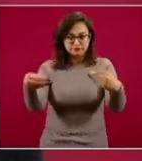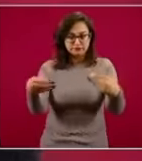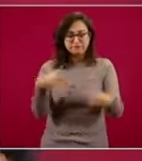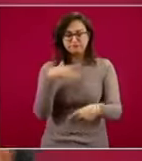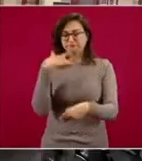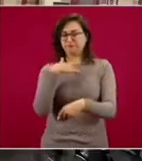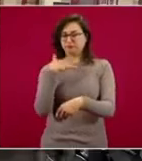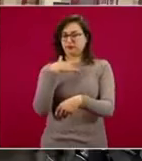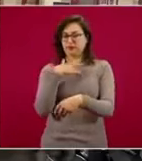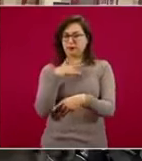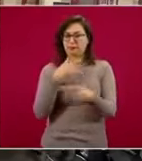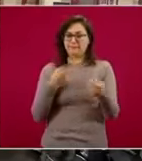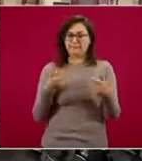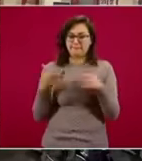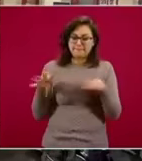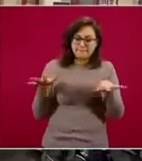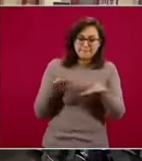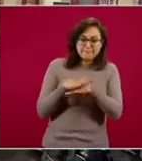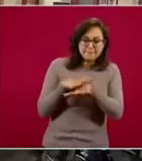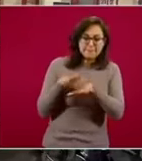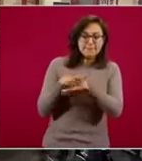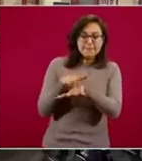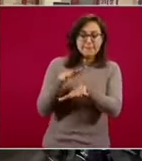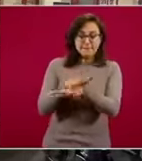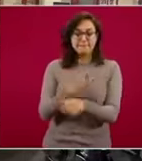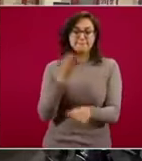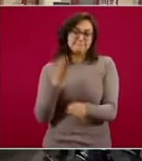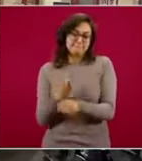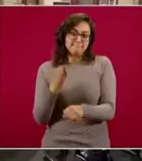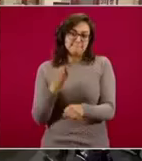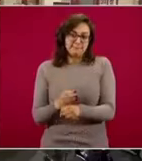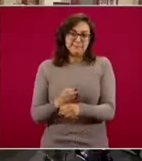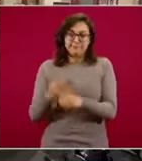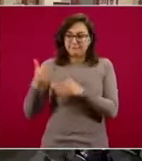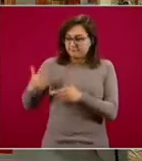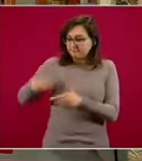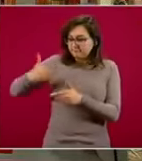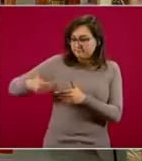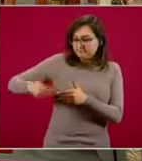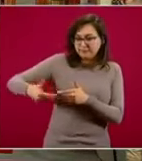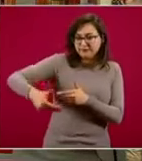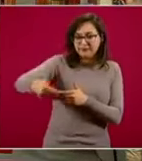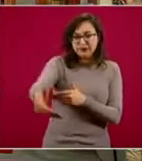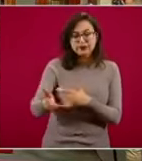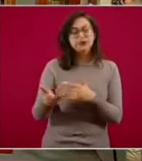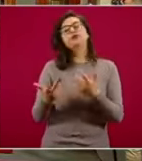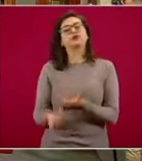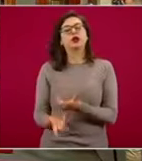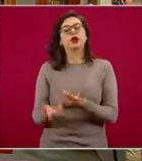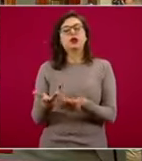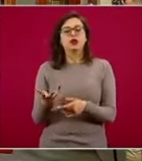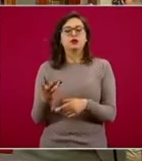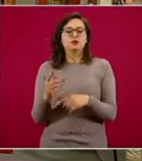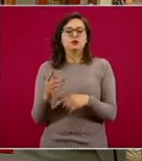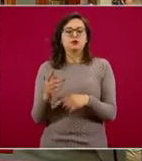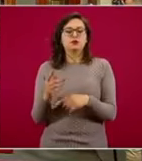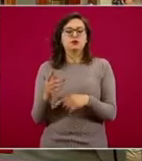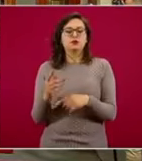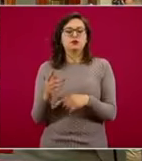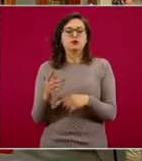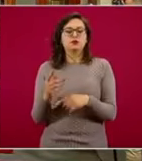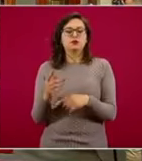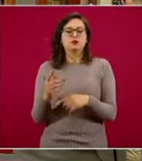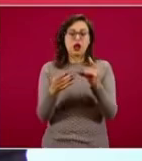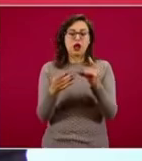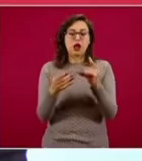con los momentos epidémicos. Pero ya lo vamos a ir explicando con detalle y ahora queremos empezar este nuevo